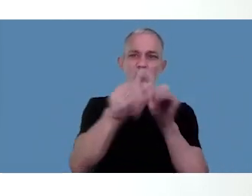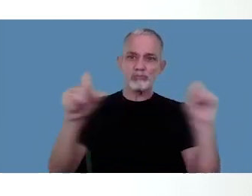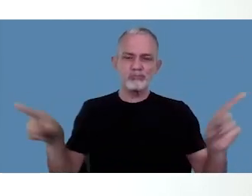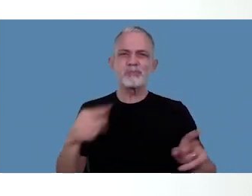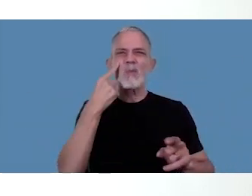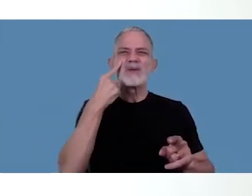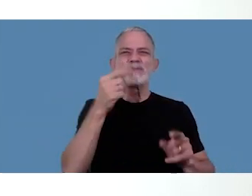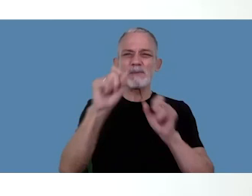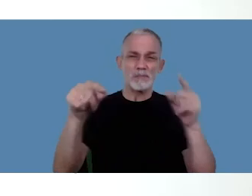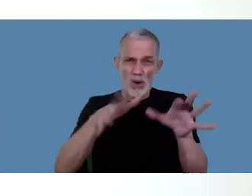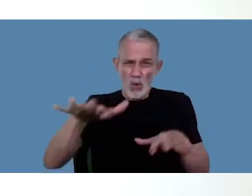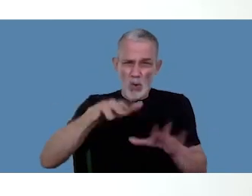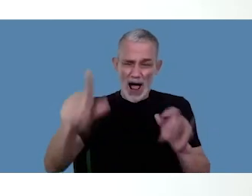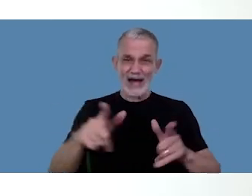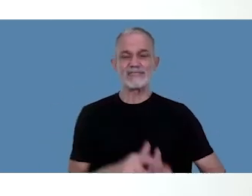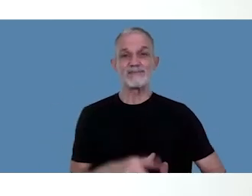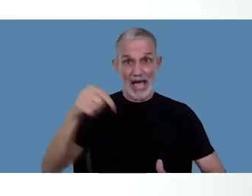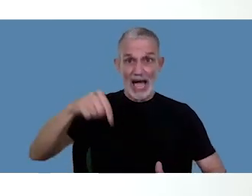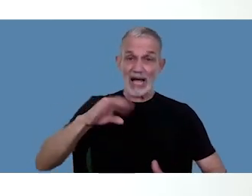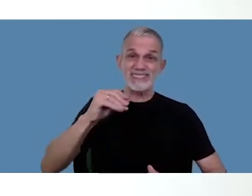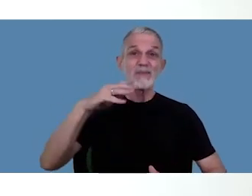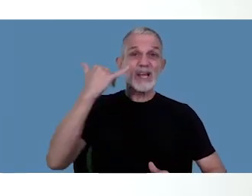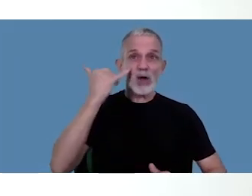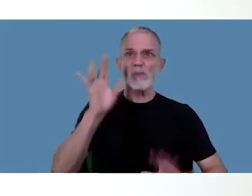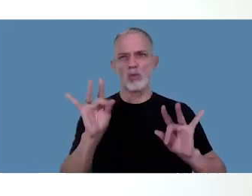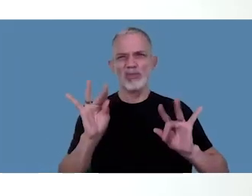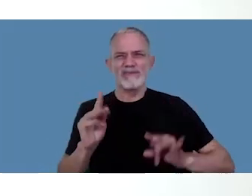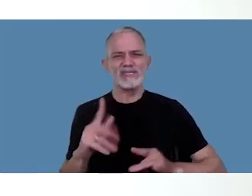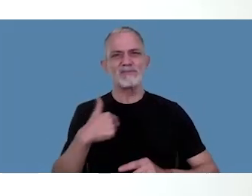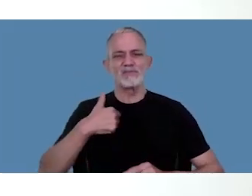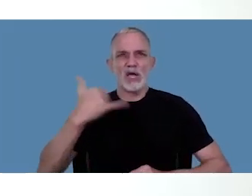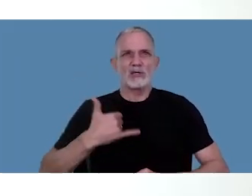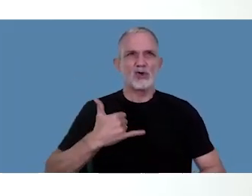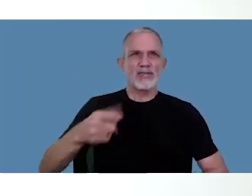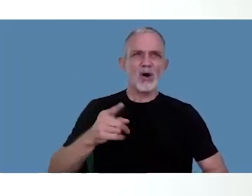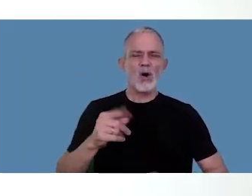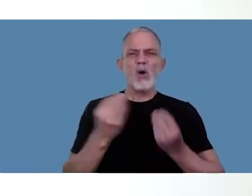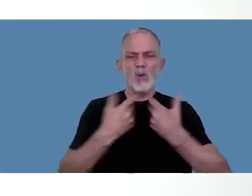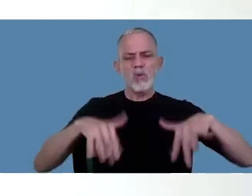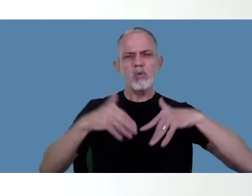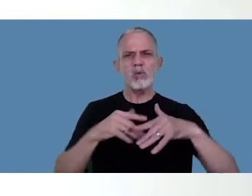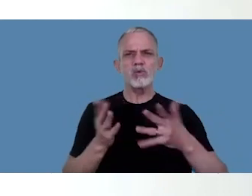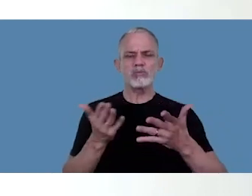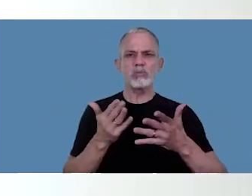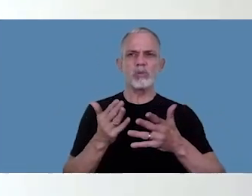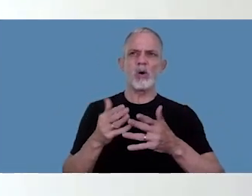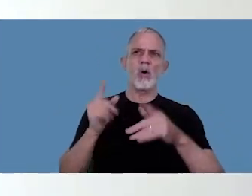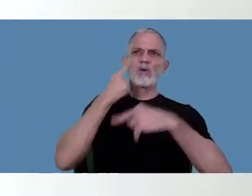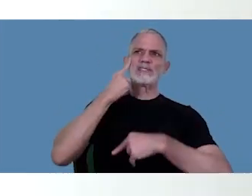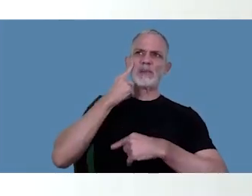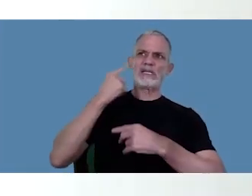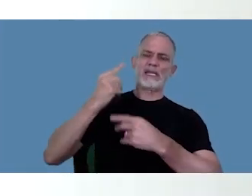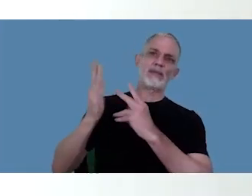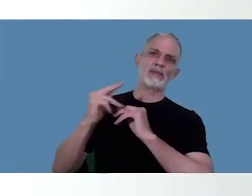municipios. Acá la verdad es que nos cuesta bastante. Yo tengo mucho bloqueo municipal por hablar